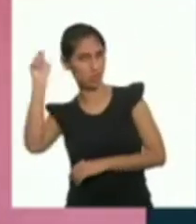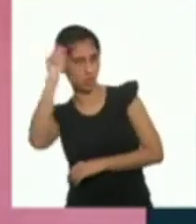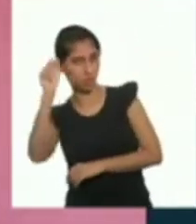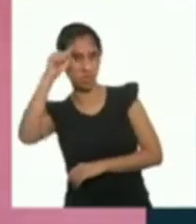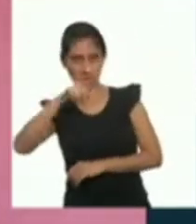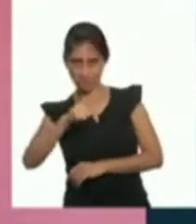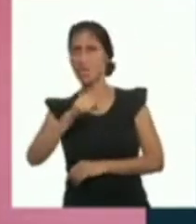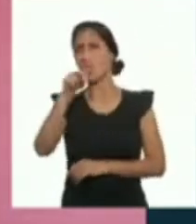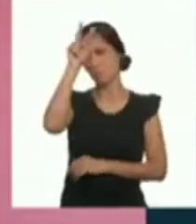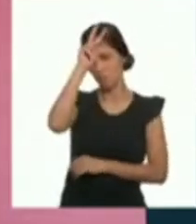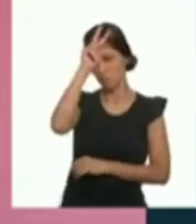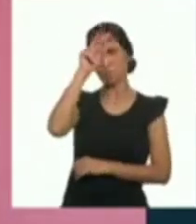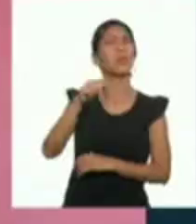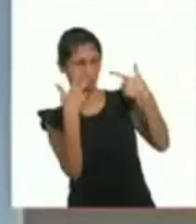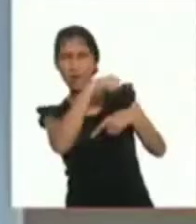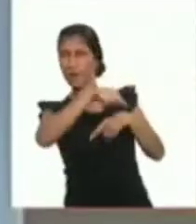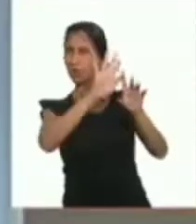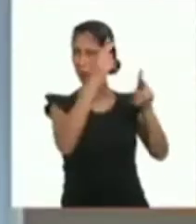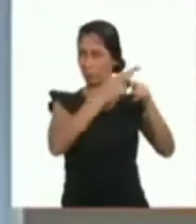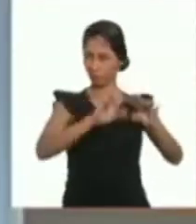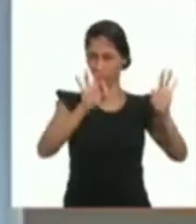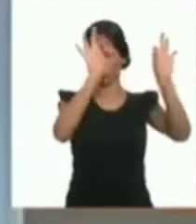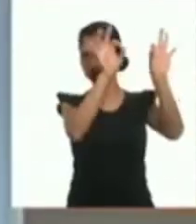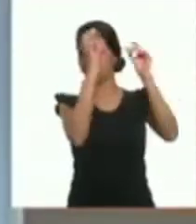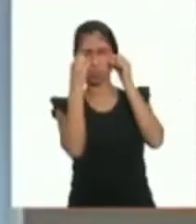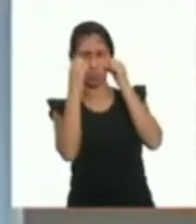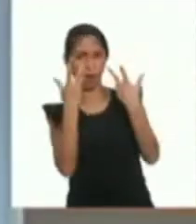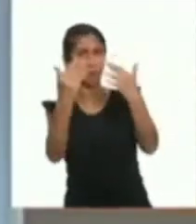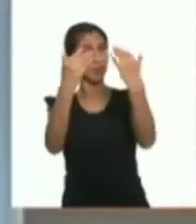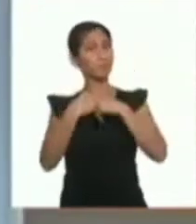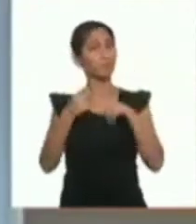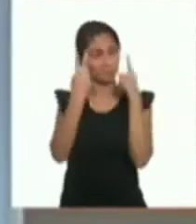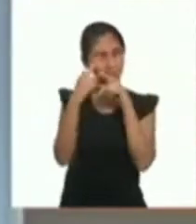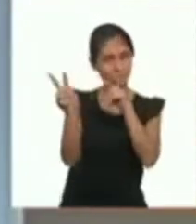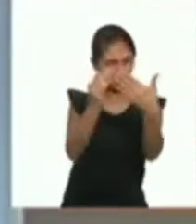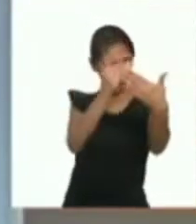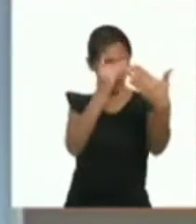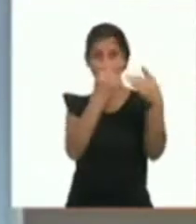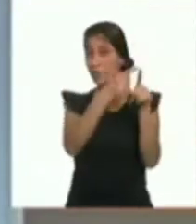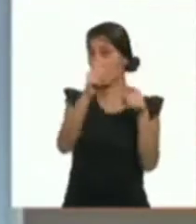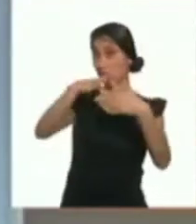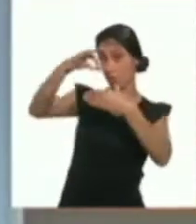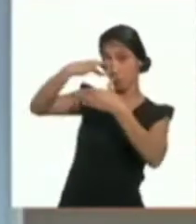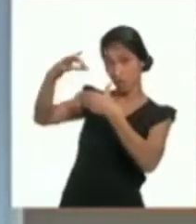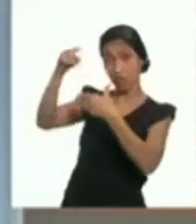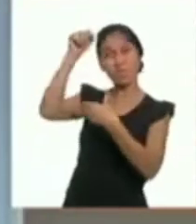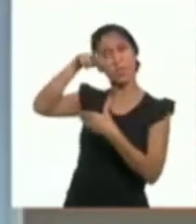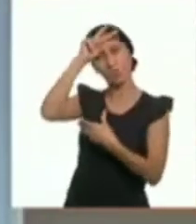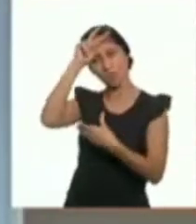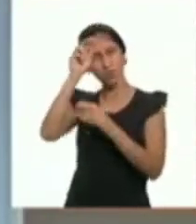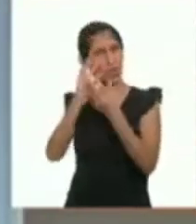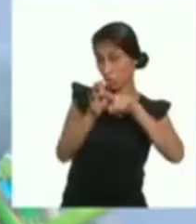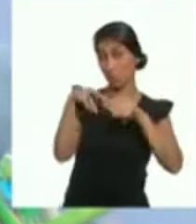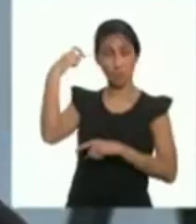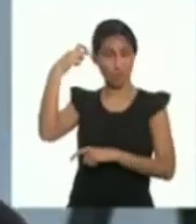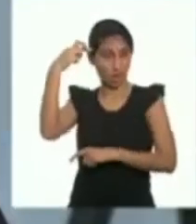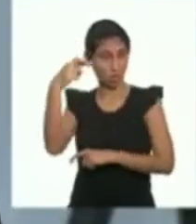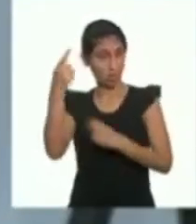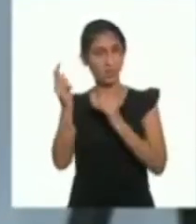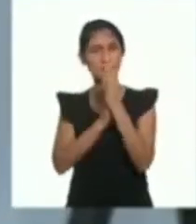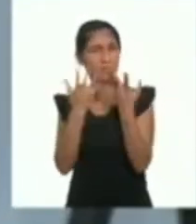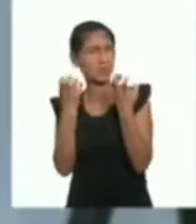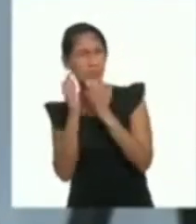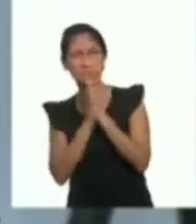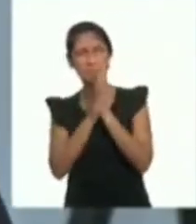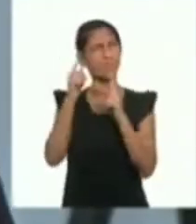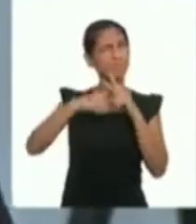de la realidad peruana de Mariátegui. Gracias. Veo que a lo largo de los años y las regiones del país hubo muchos cambios. Estoy